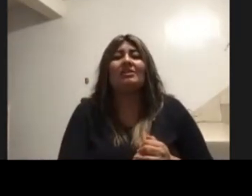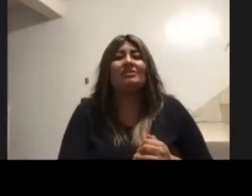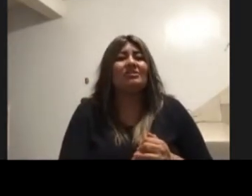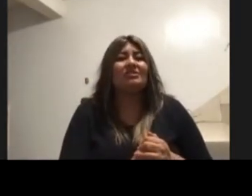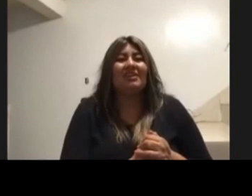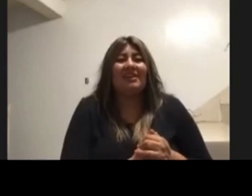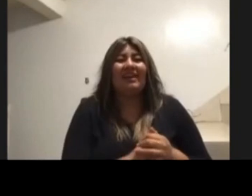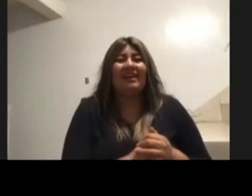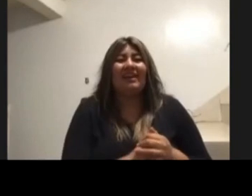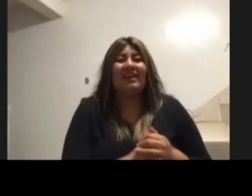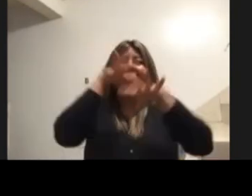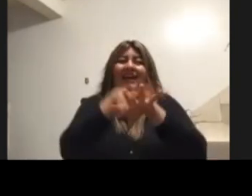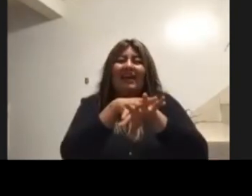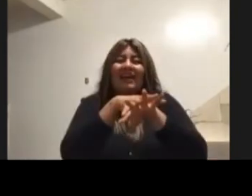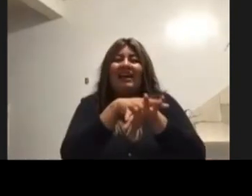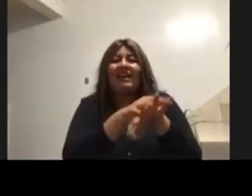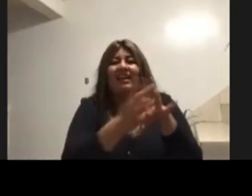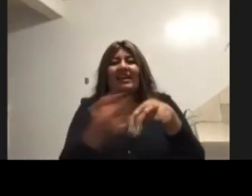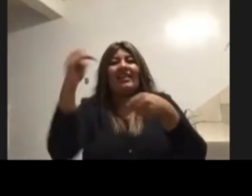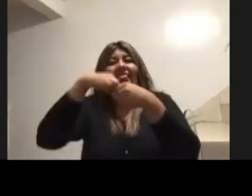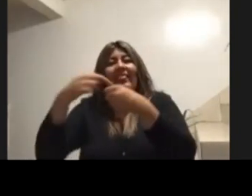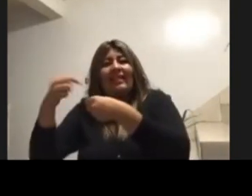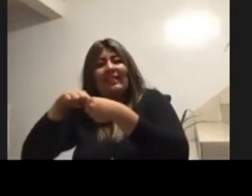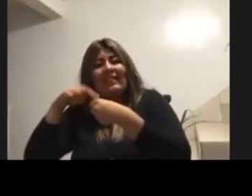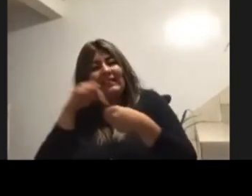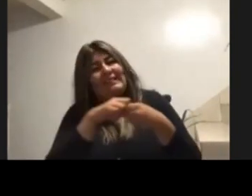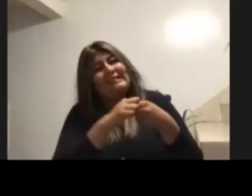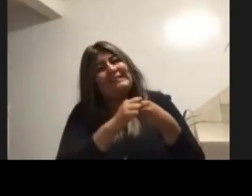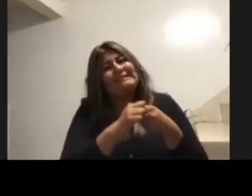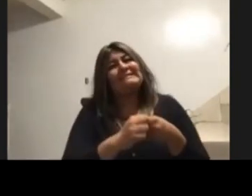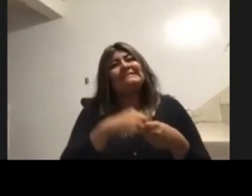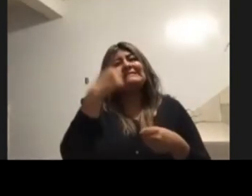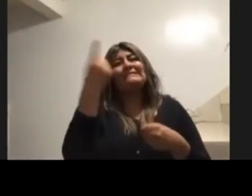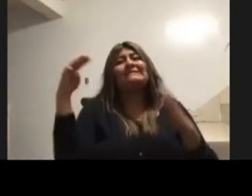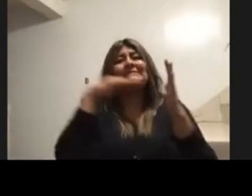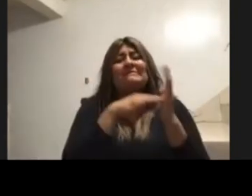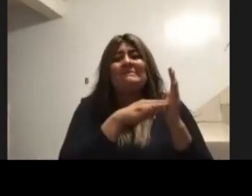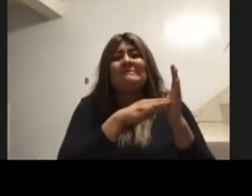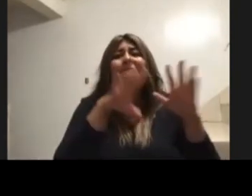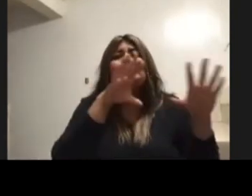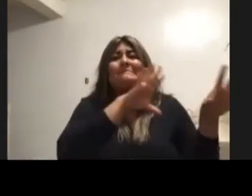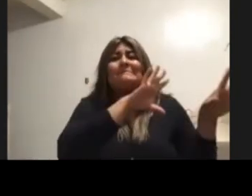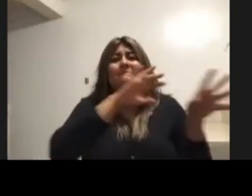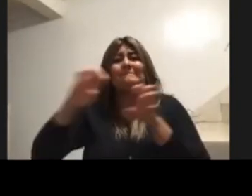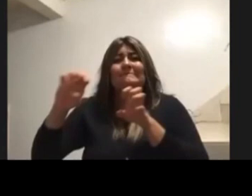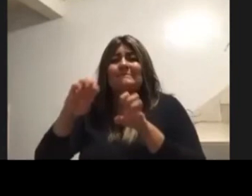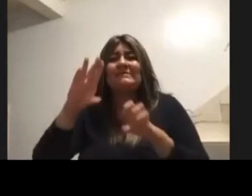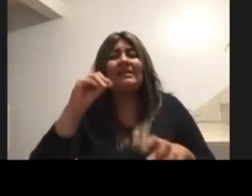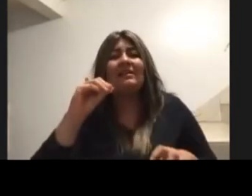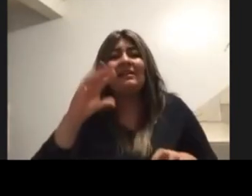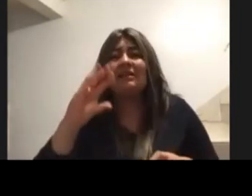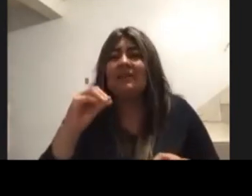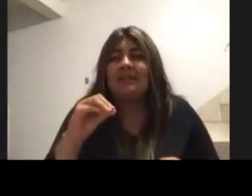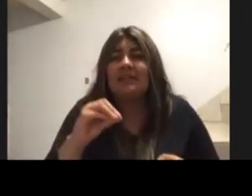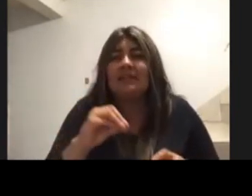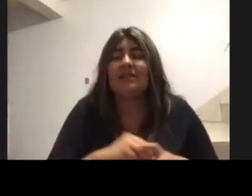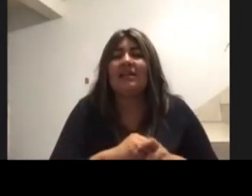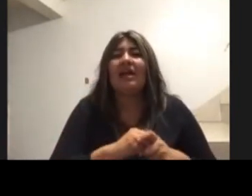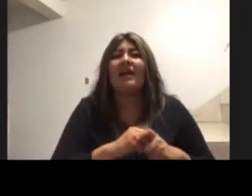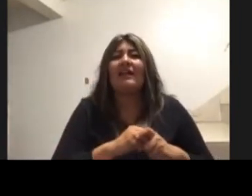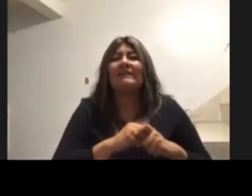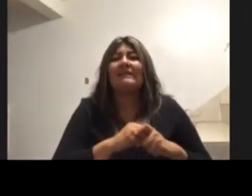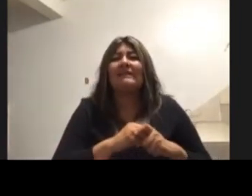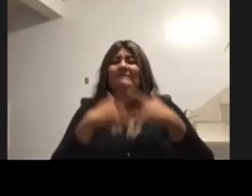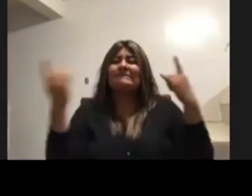que antes era integración, es a partir de 1995. Entonces se